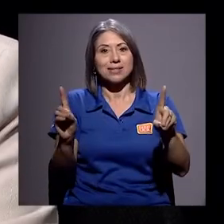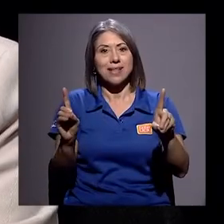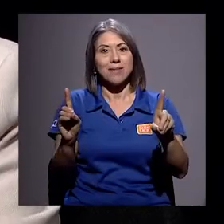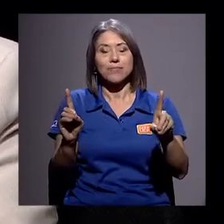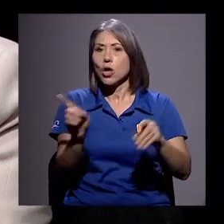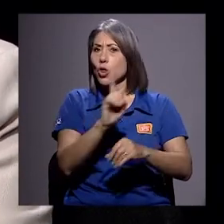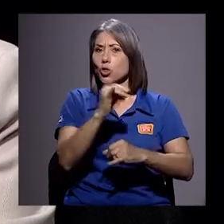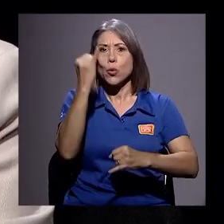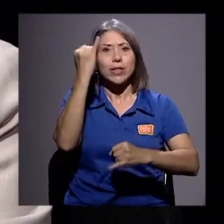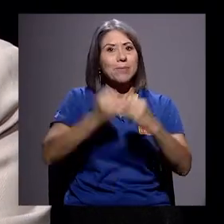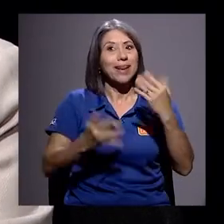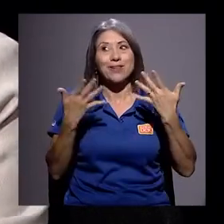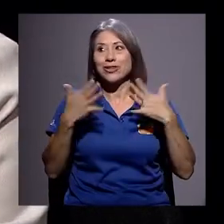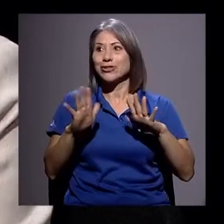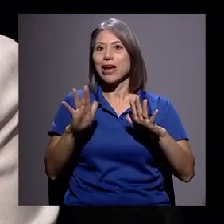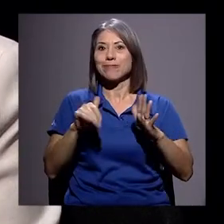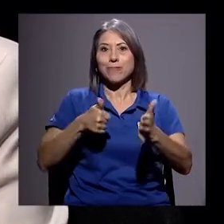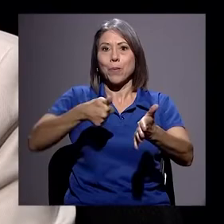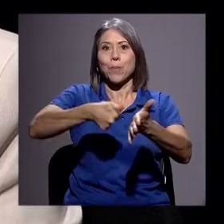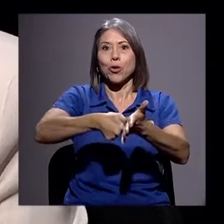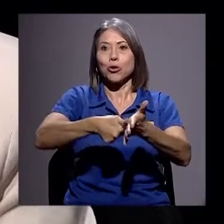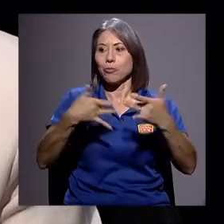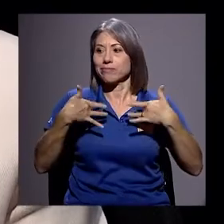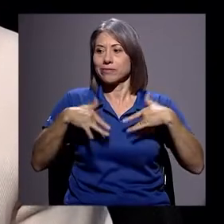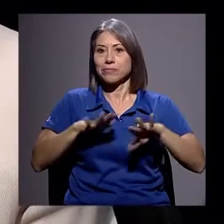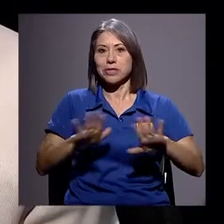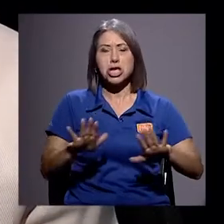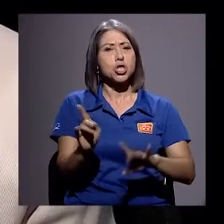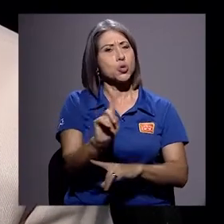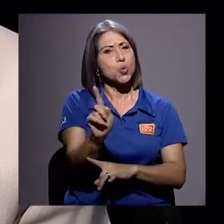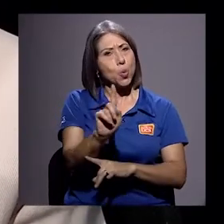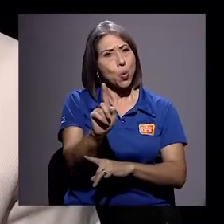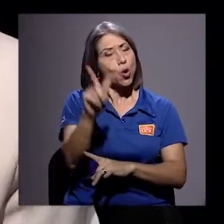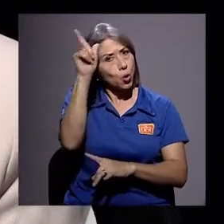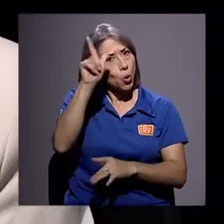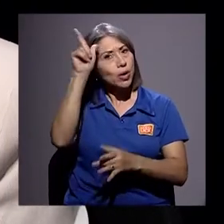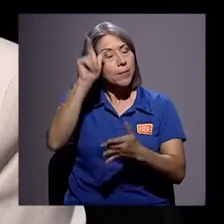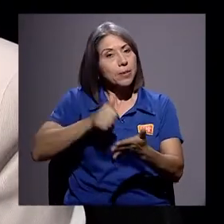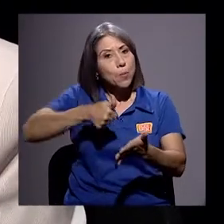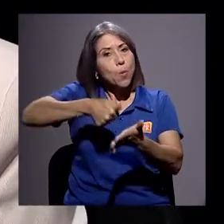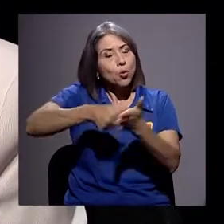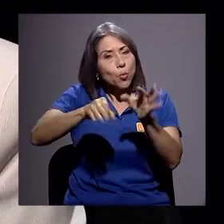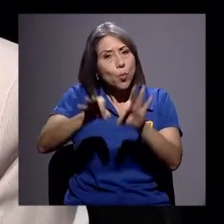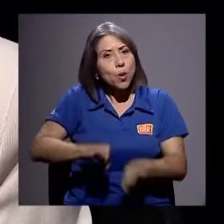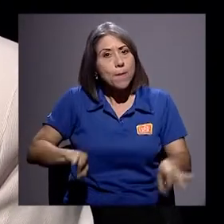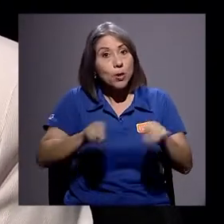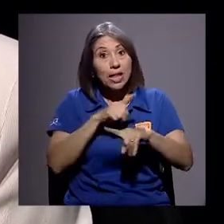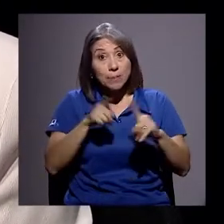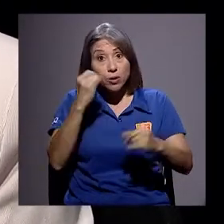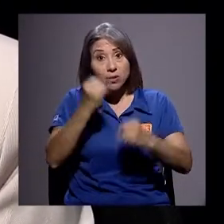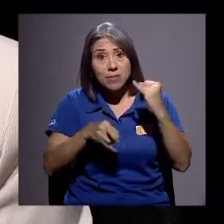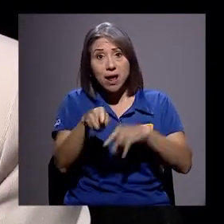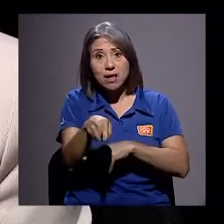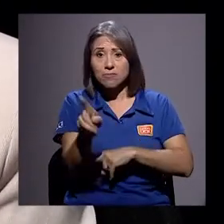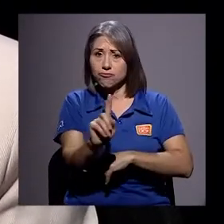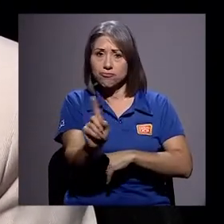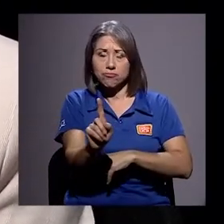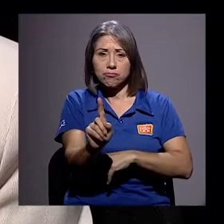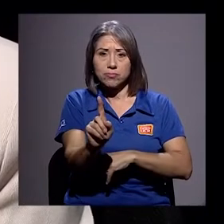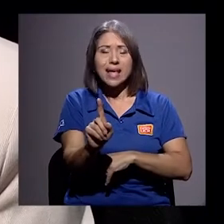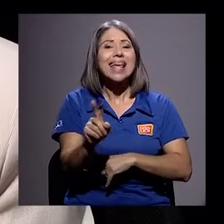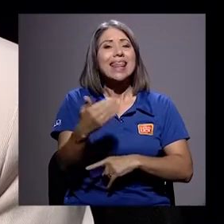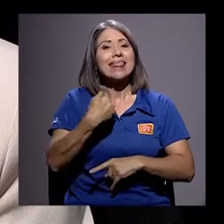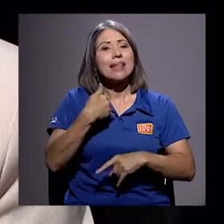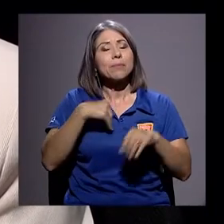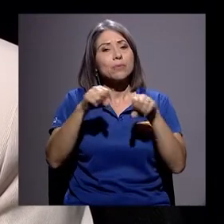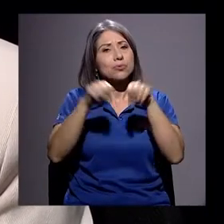culmina con el voto es obviamente una parte muy importante pero no culmina y lo que pasa es que tenemos un